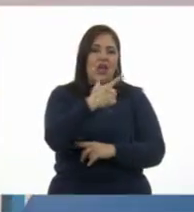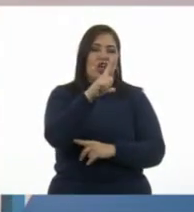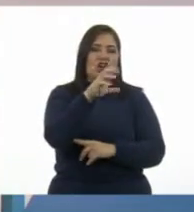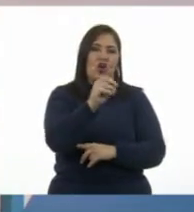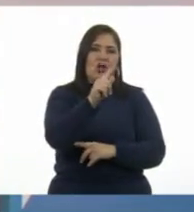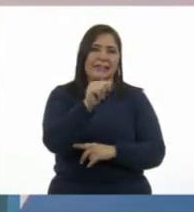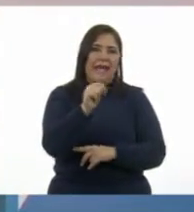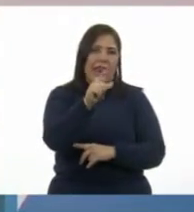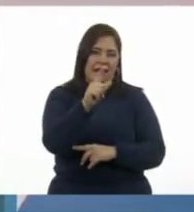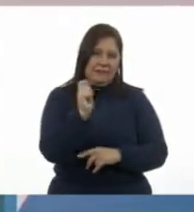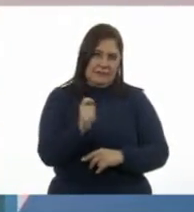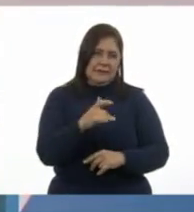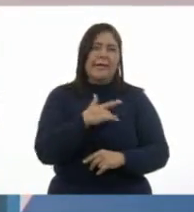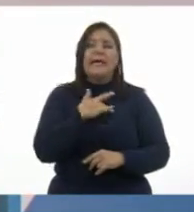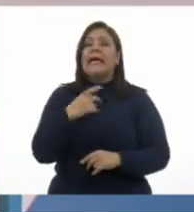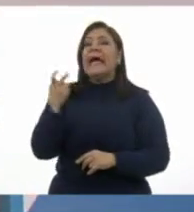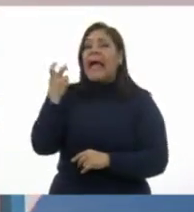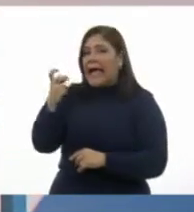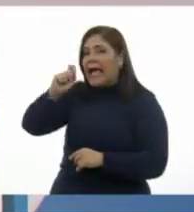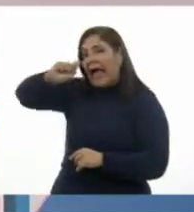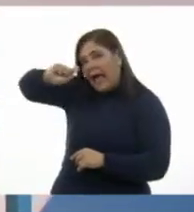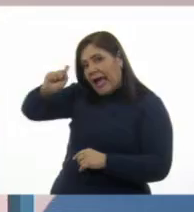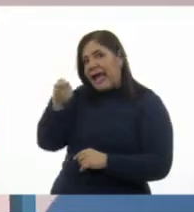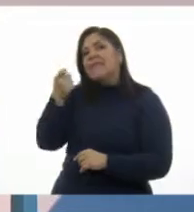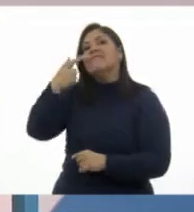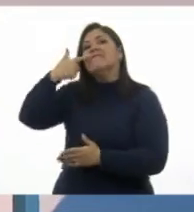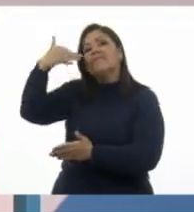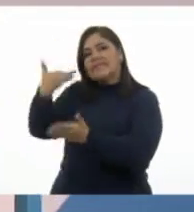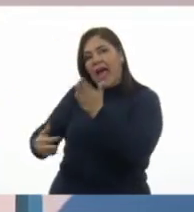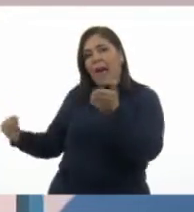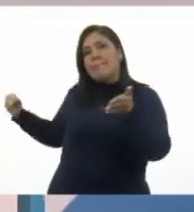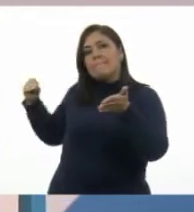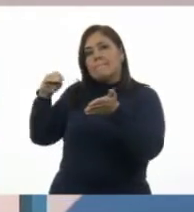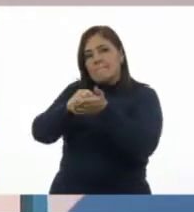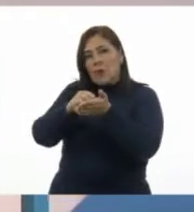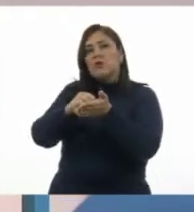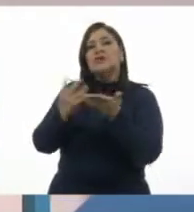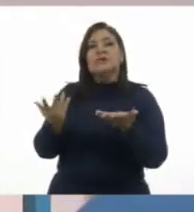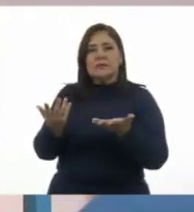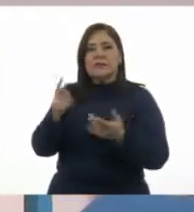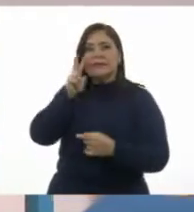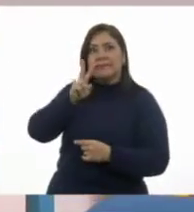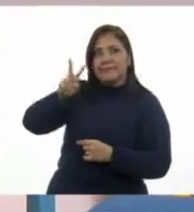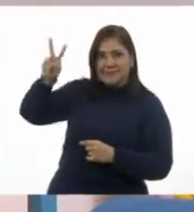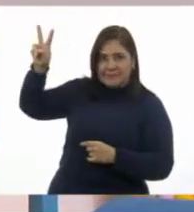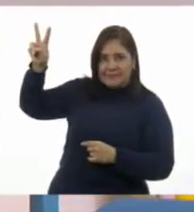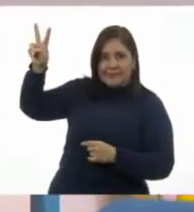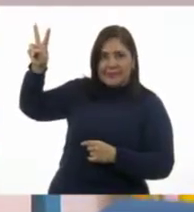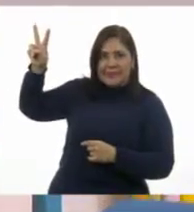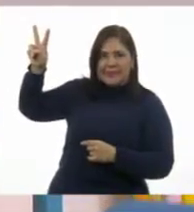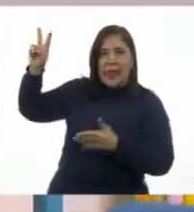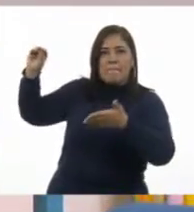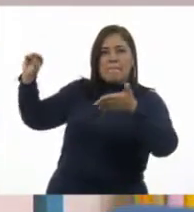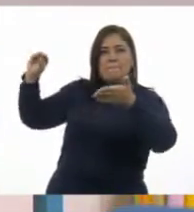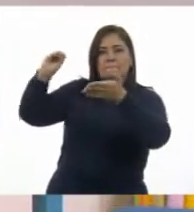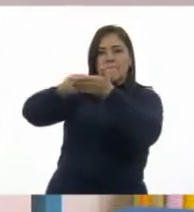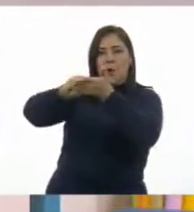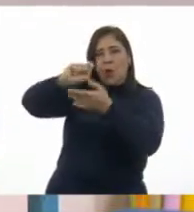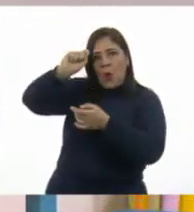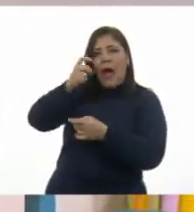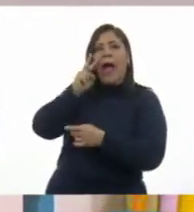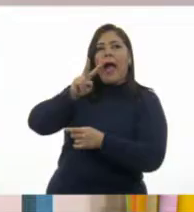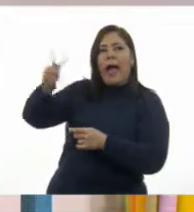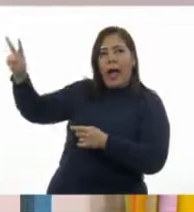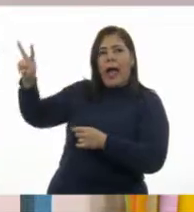Esta es la glotal que hace falta. Y se pone aquí.